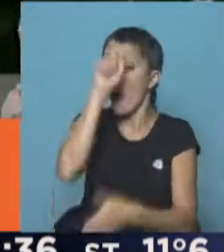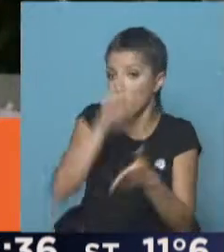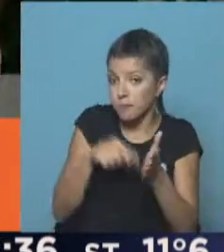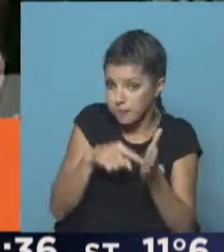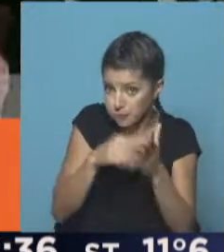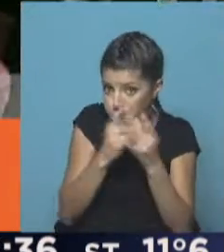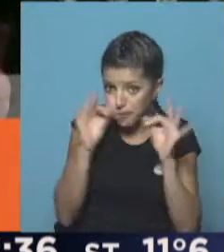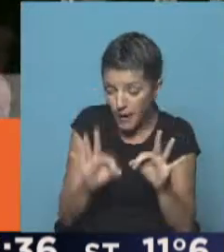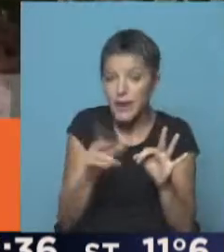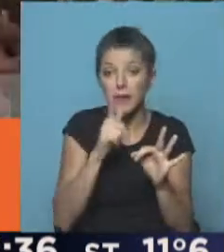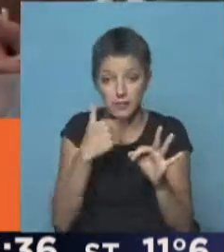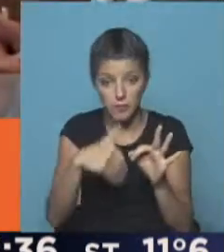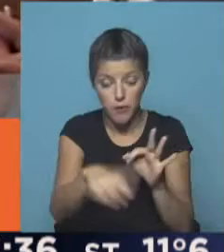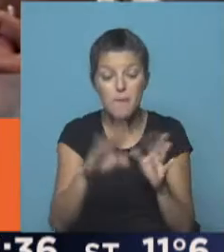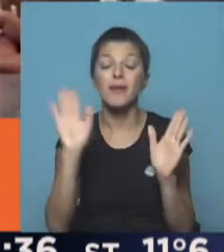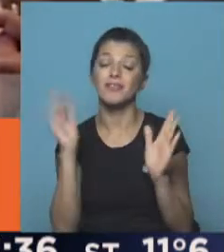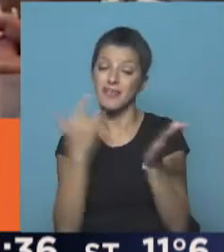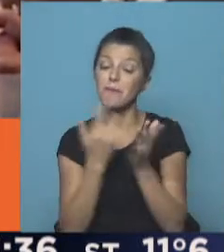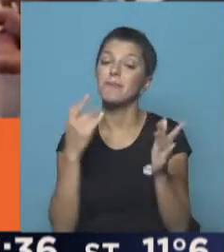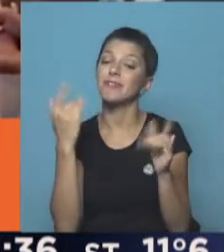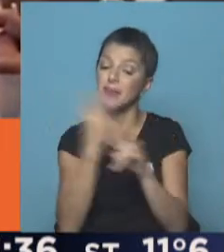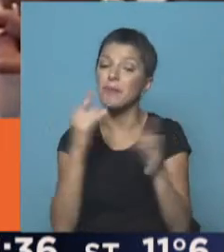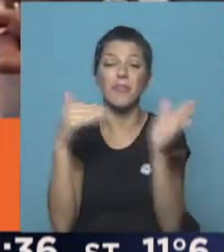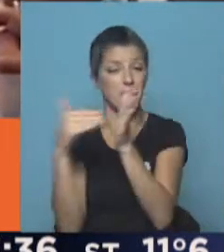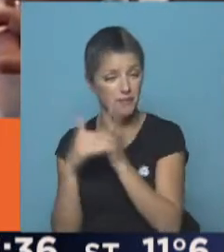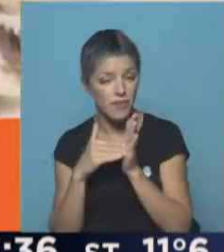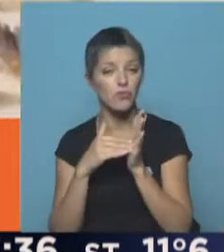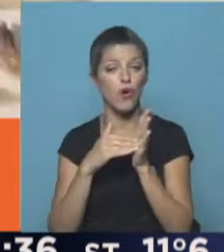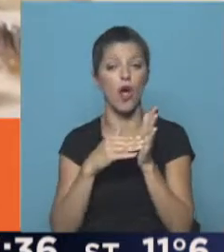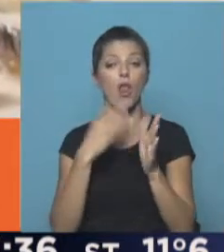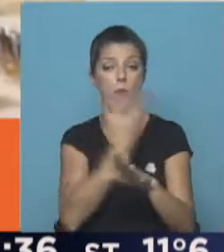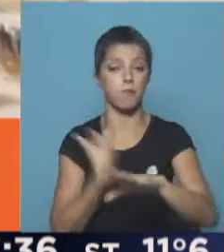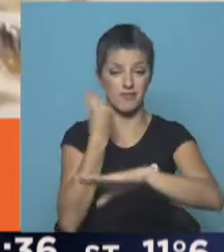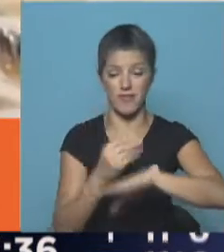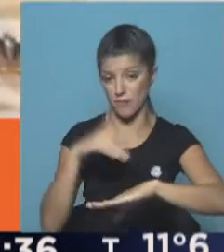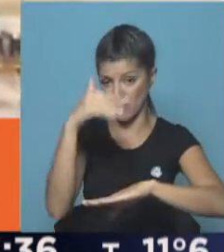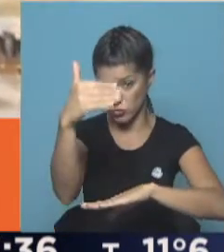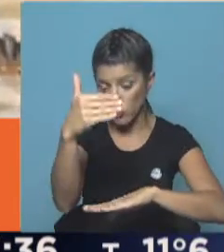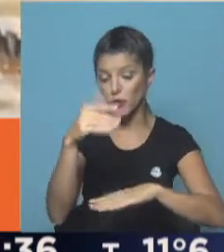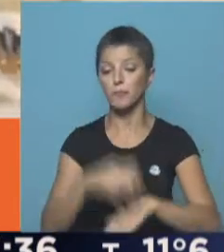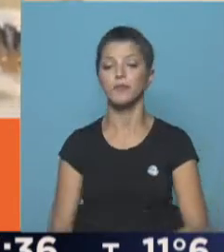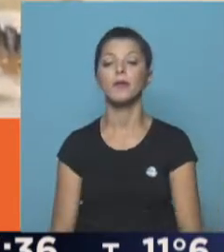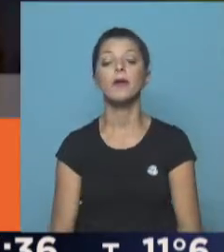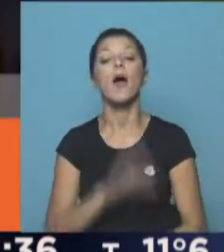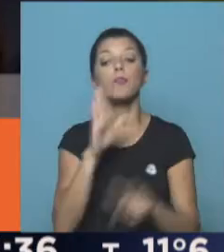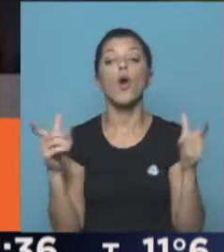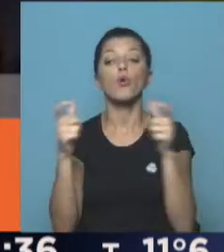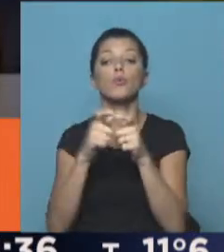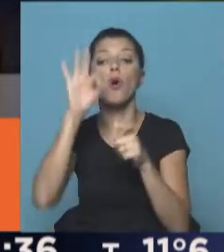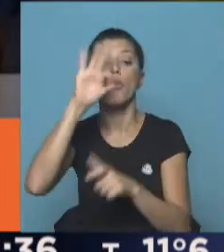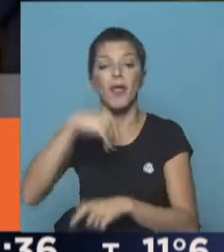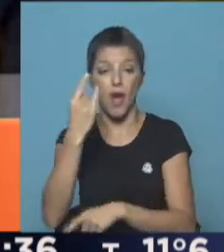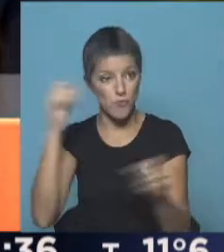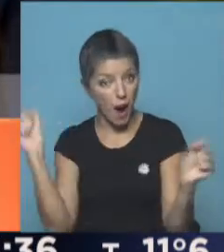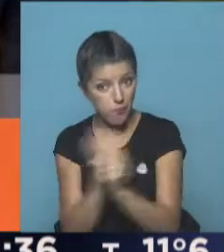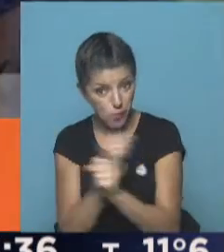pero siempre atada a los vaivenes políticos de una Colombia que elegirá nuevo presidente el próximo año, el Consejo de Seguridad de la ONU aprobó el